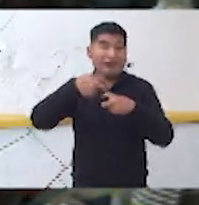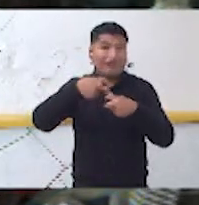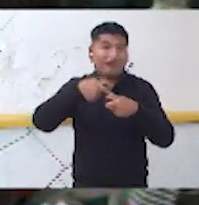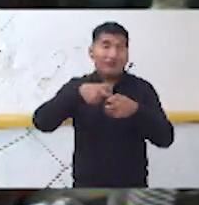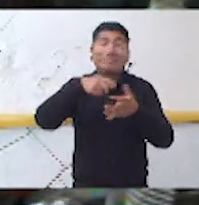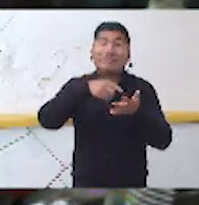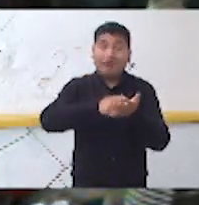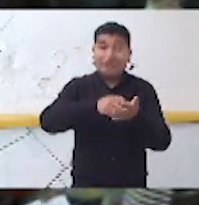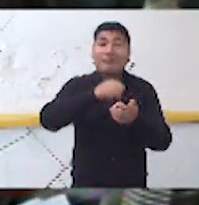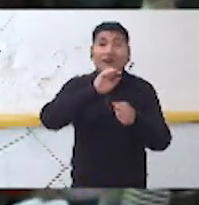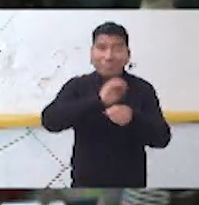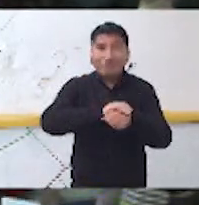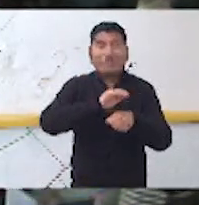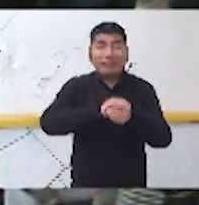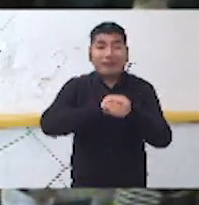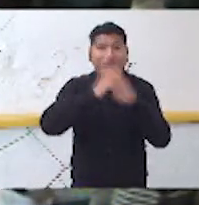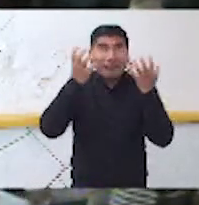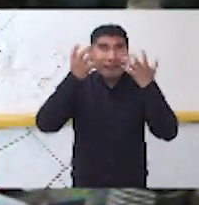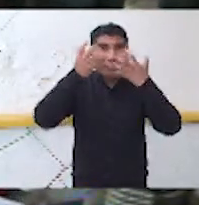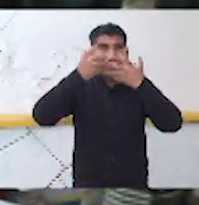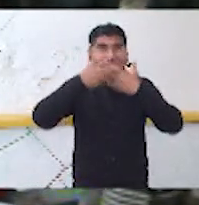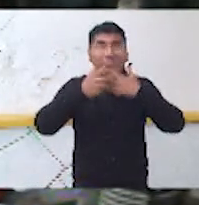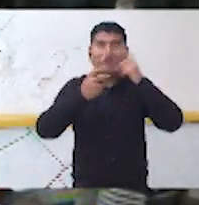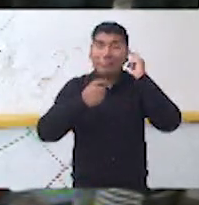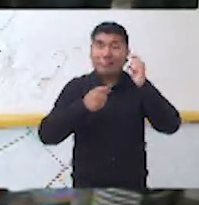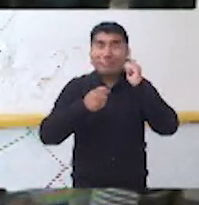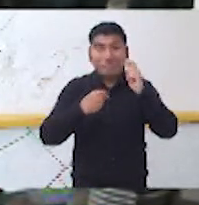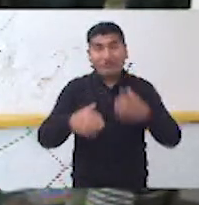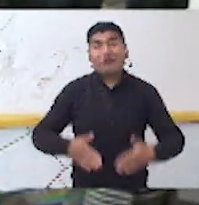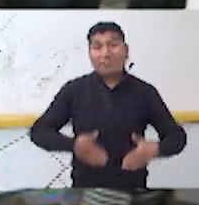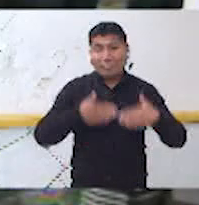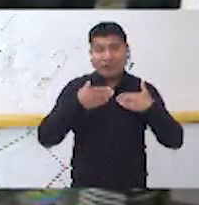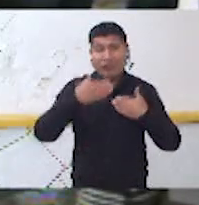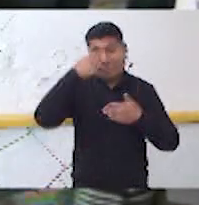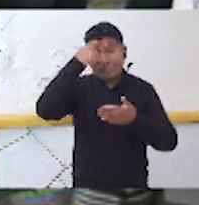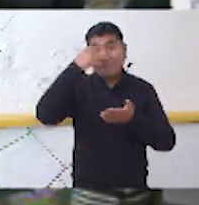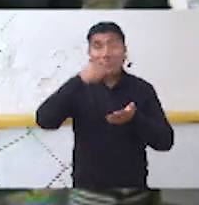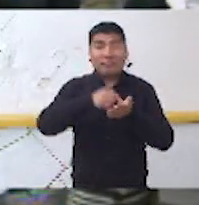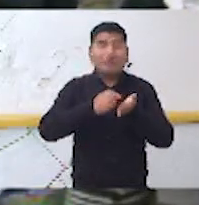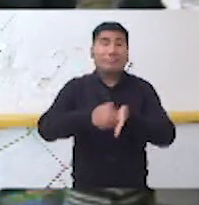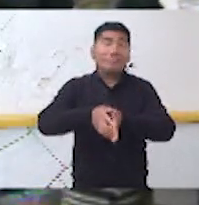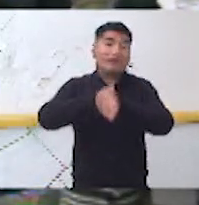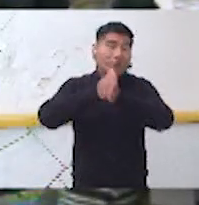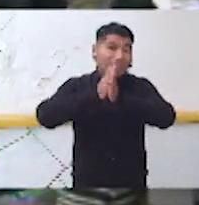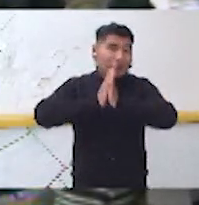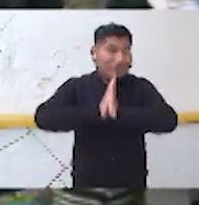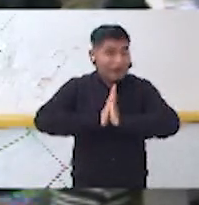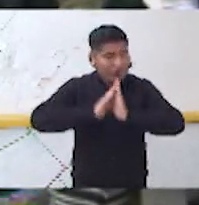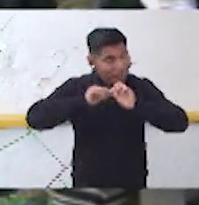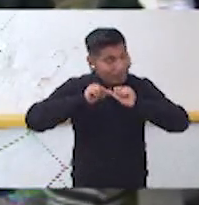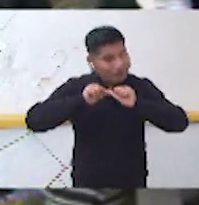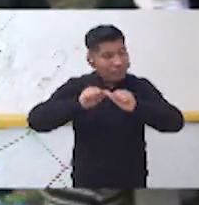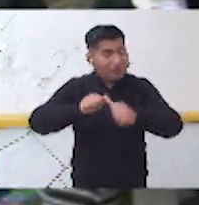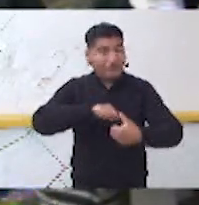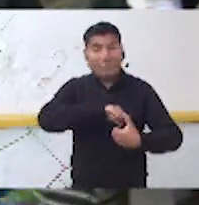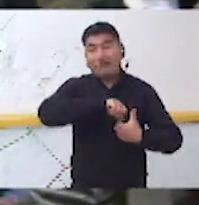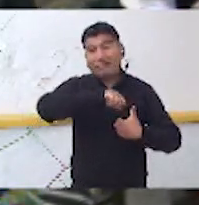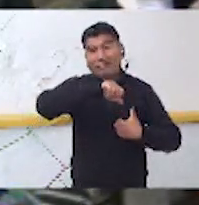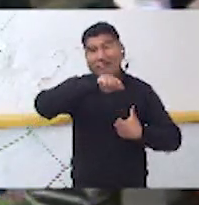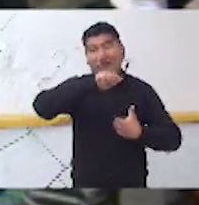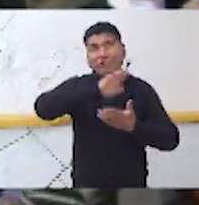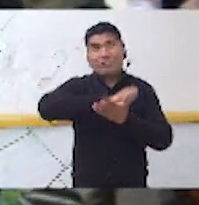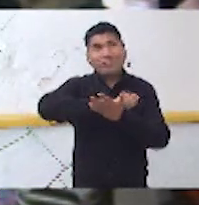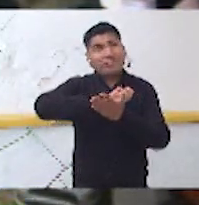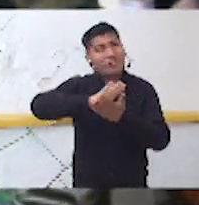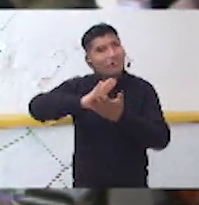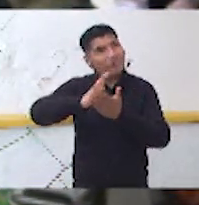Esto exige coherencia y testimonio de vida. Por eso se les pide procurar mantener un alma limpia,